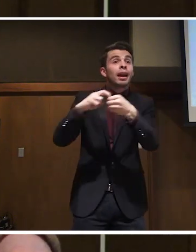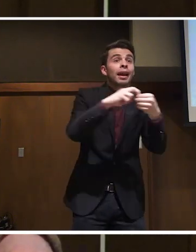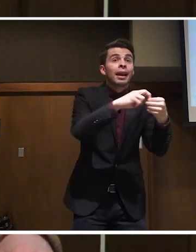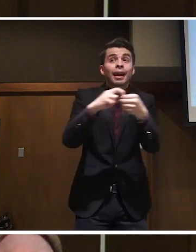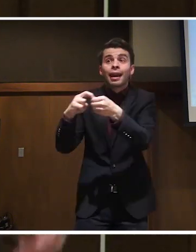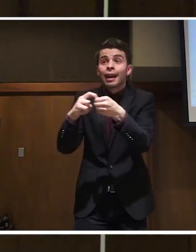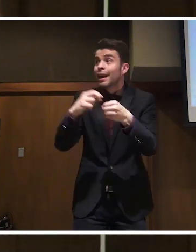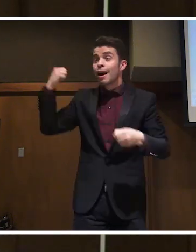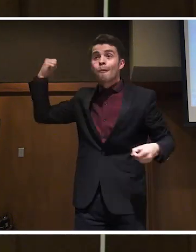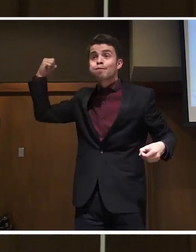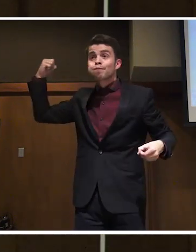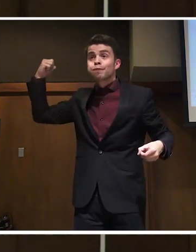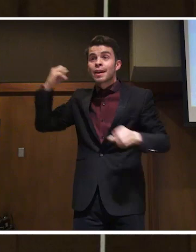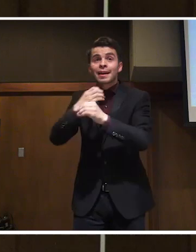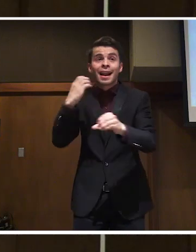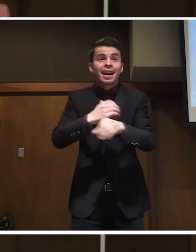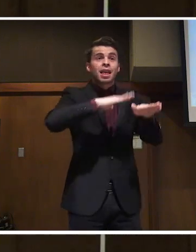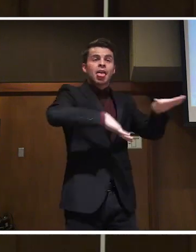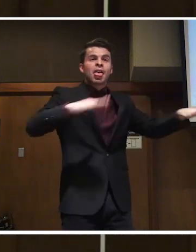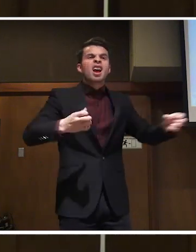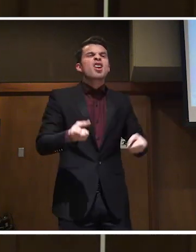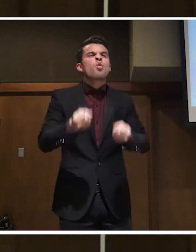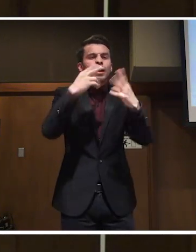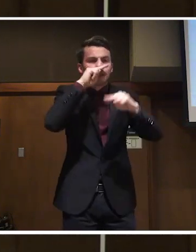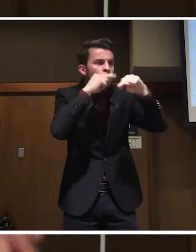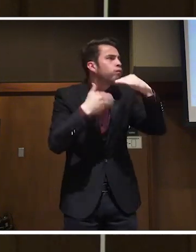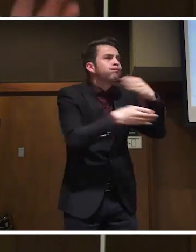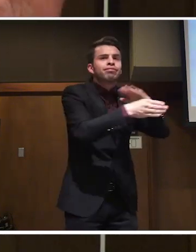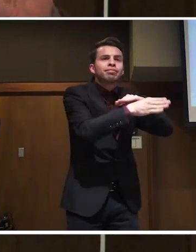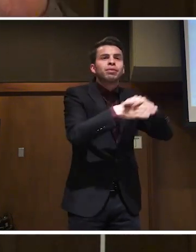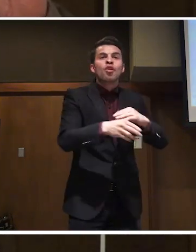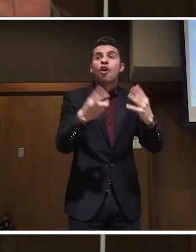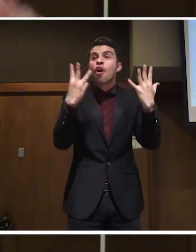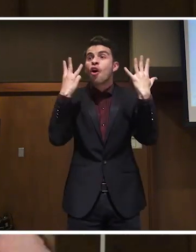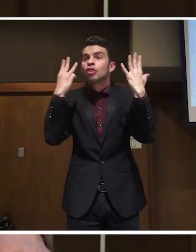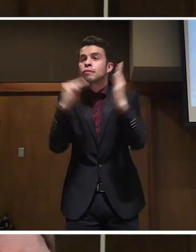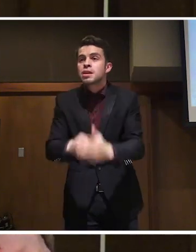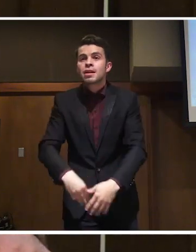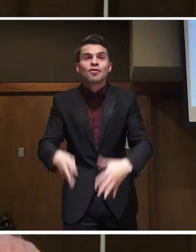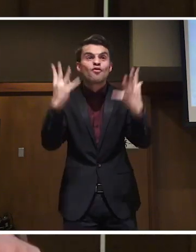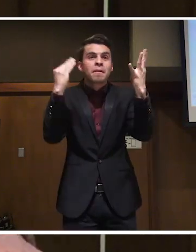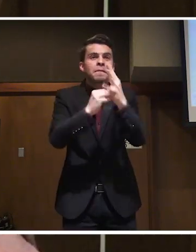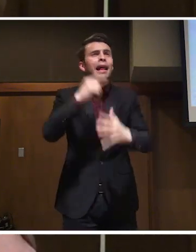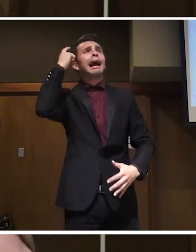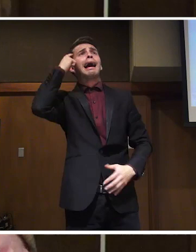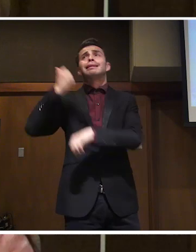8 o 9 mil niñitos que montaban en bus para venir a la biblioteca a hacer una tarea de dónde había nacido Simón